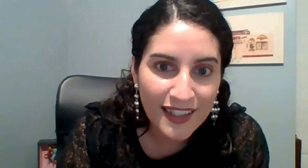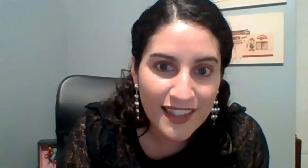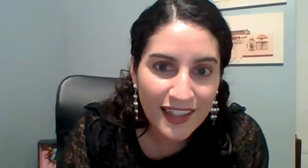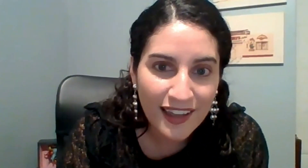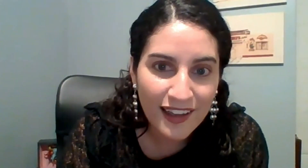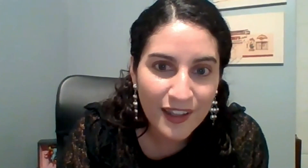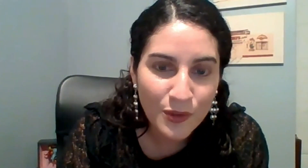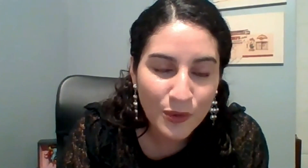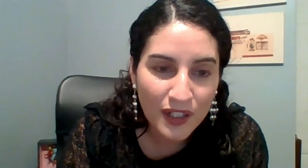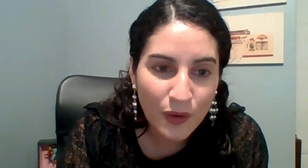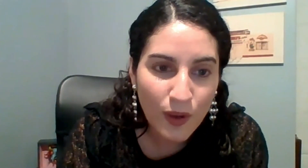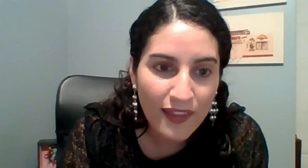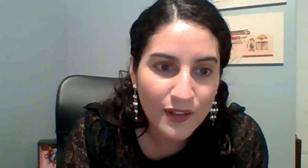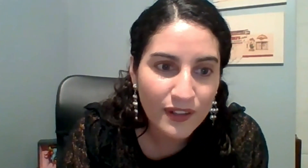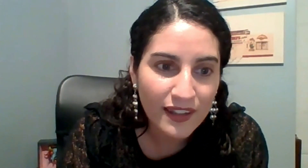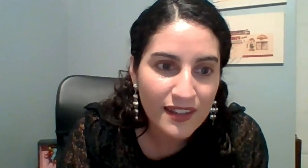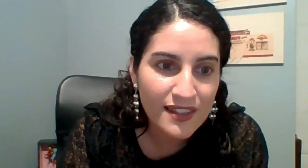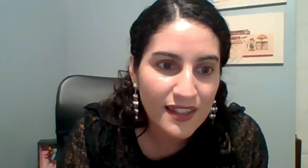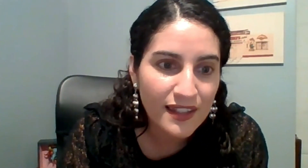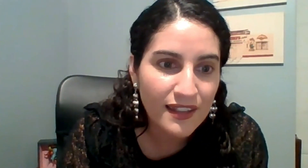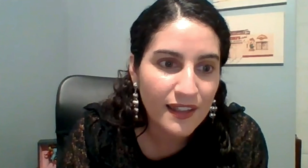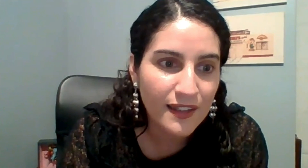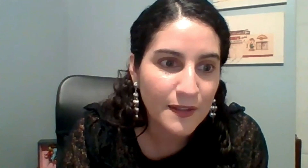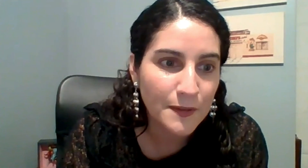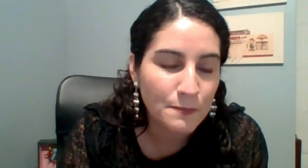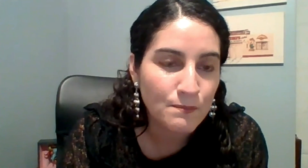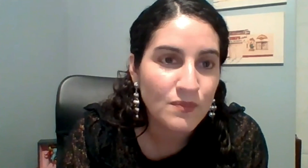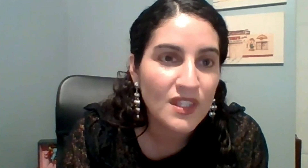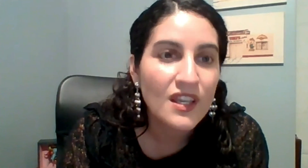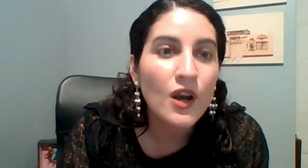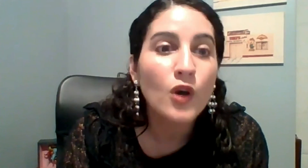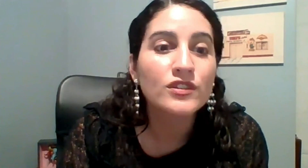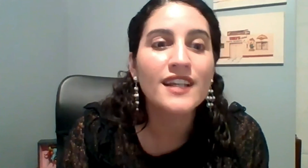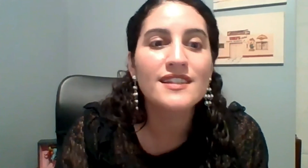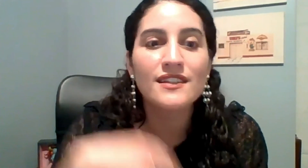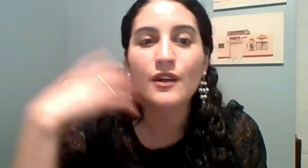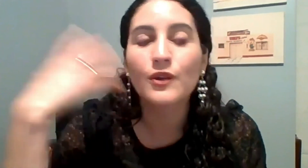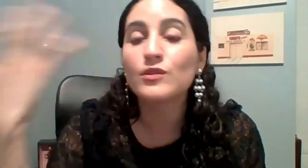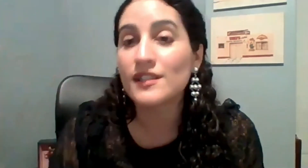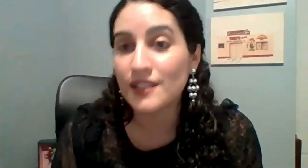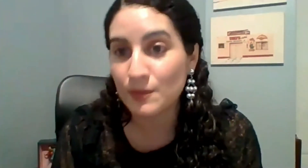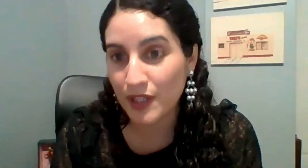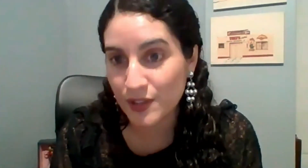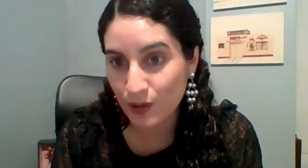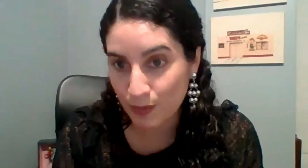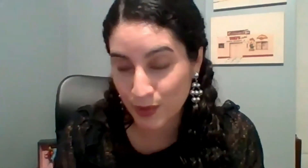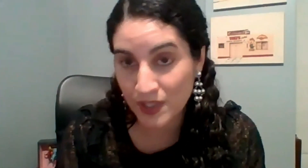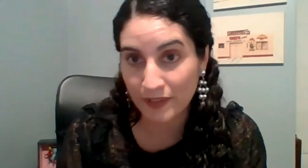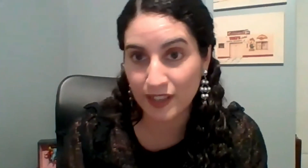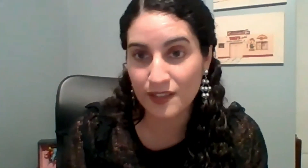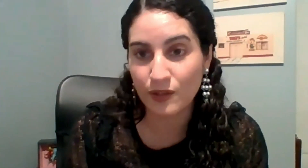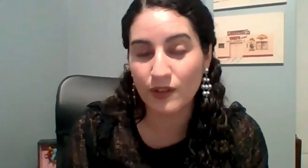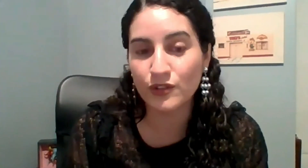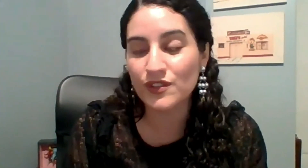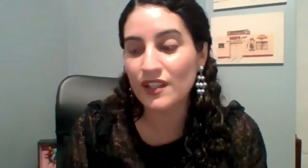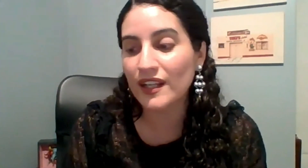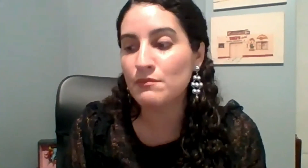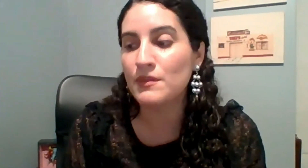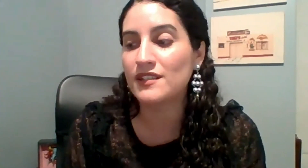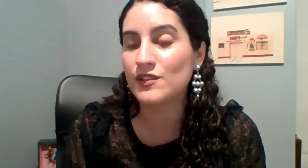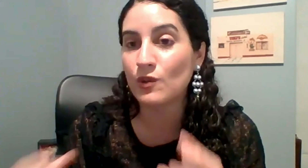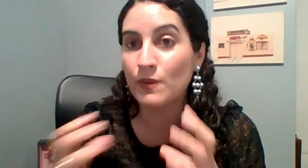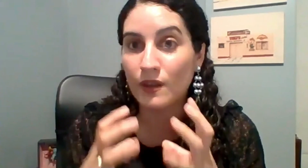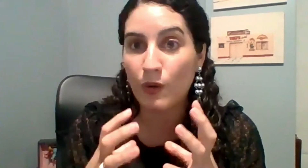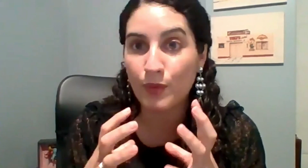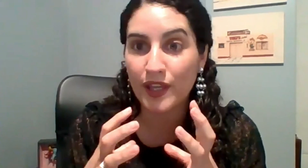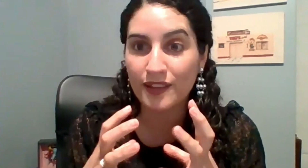la guía, hay un recuadro que dice otras rutas de exploración posibles. Entonces,